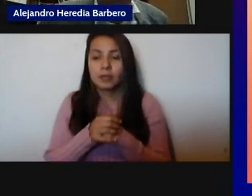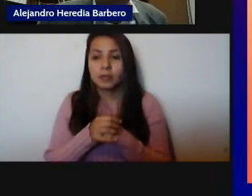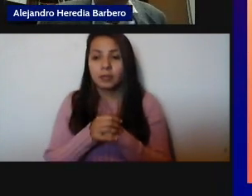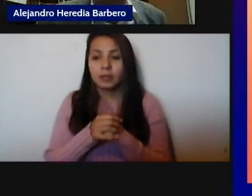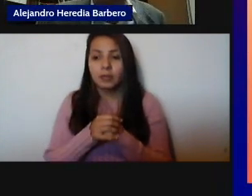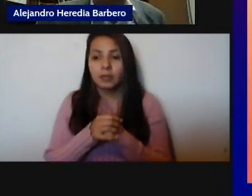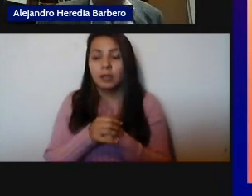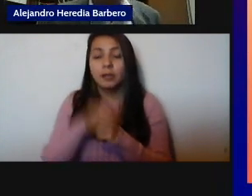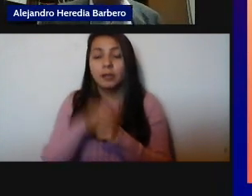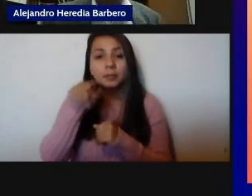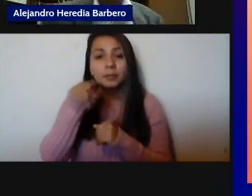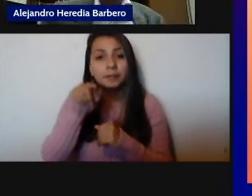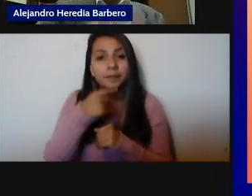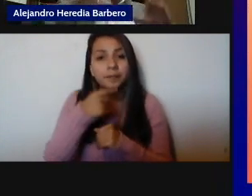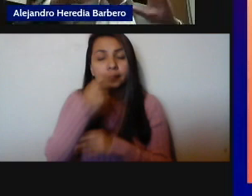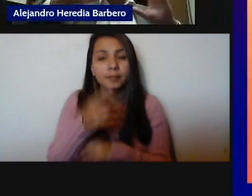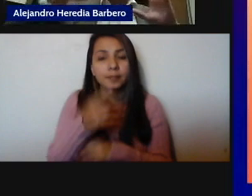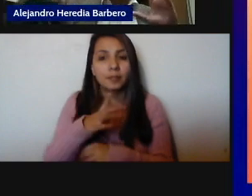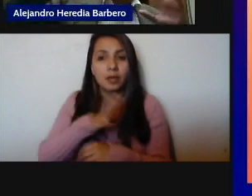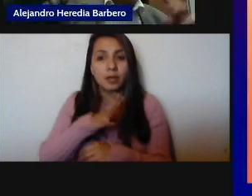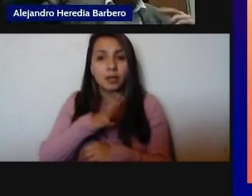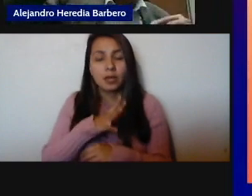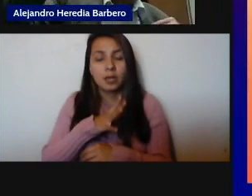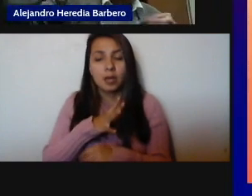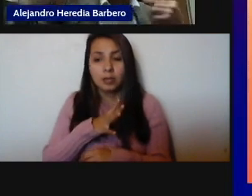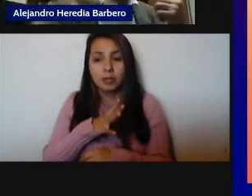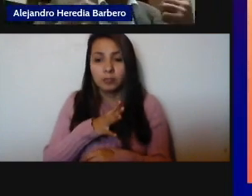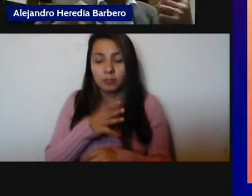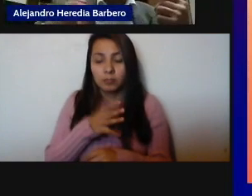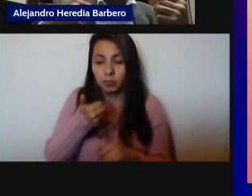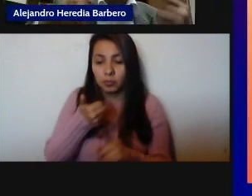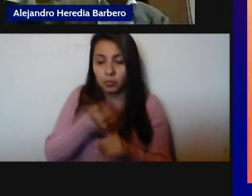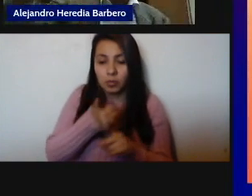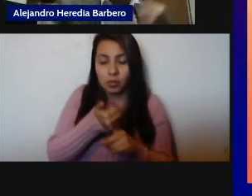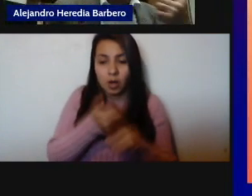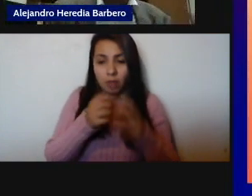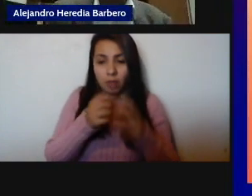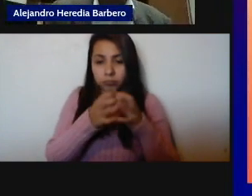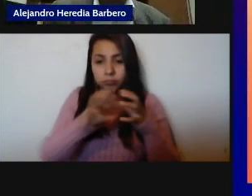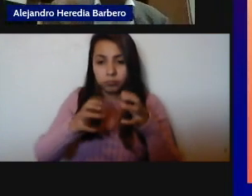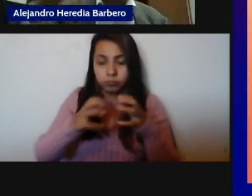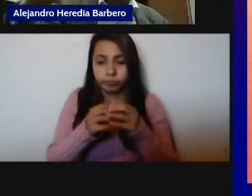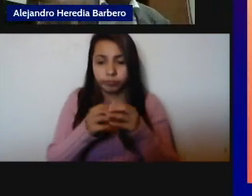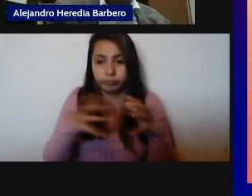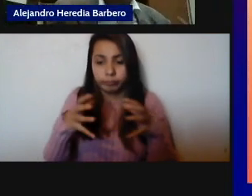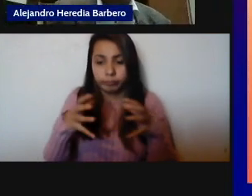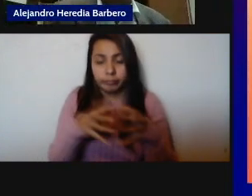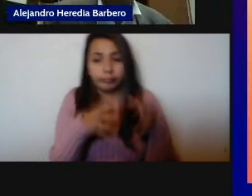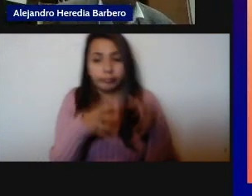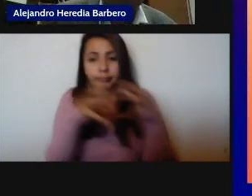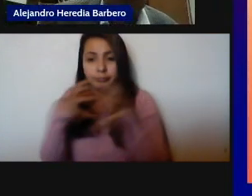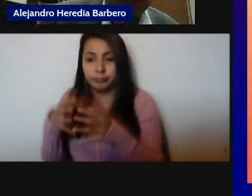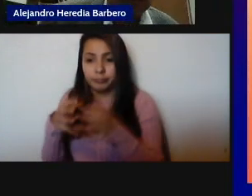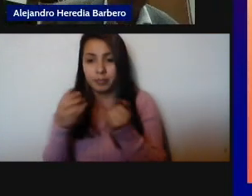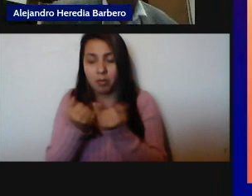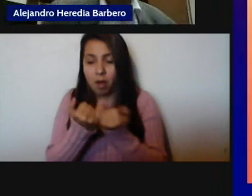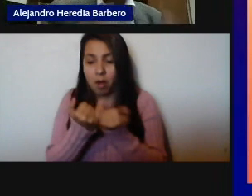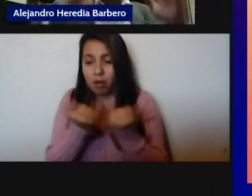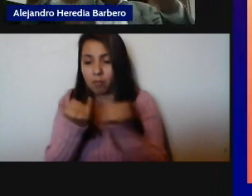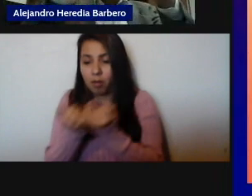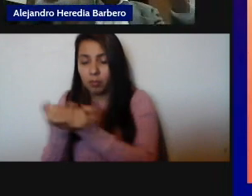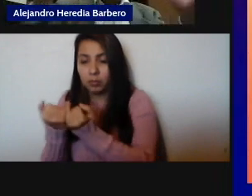posterior de Pierluigi Luisi, lo que tiene es que son sistemas autorreplicantes a partir de cambiar cantidades de